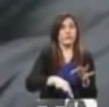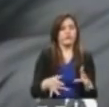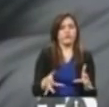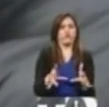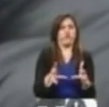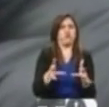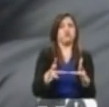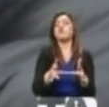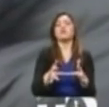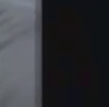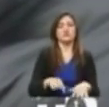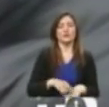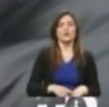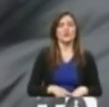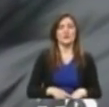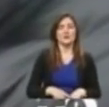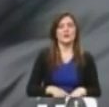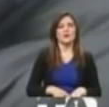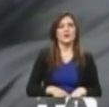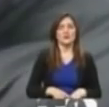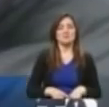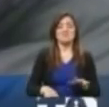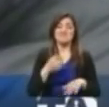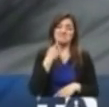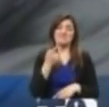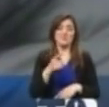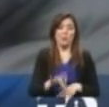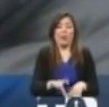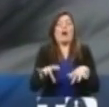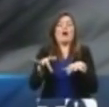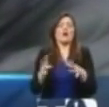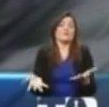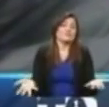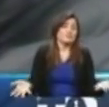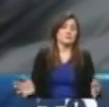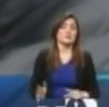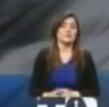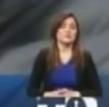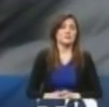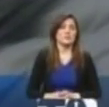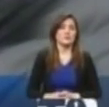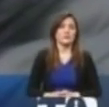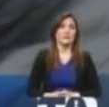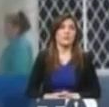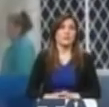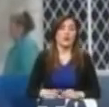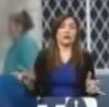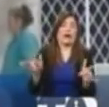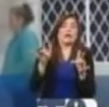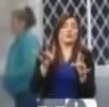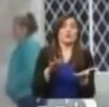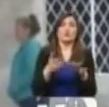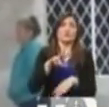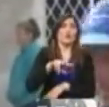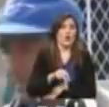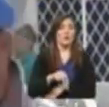construcción. Parece que dice que algún accidente, nomás dicen que ha sido, que no es, la corriente no es para matarlo. Sin